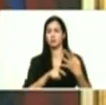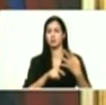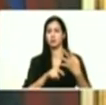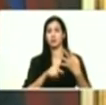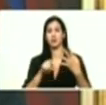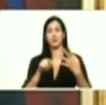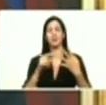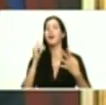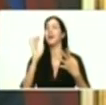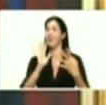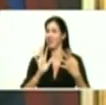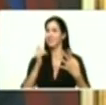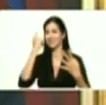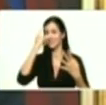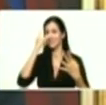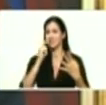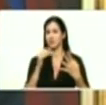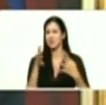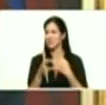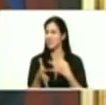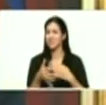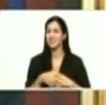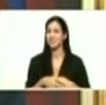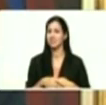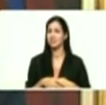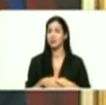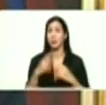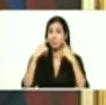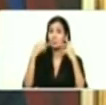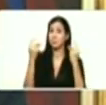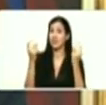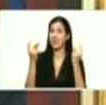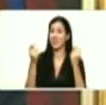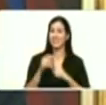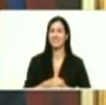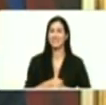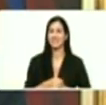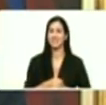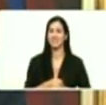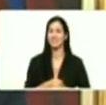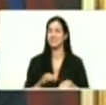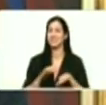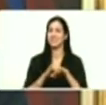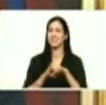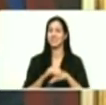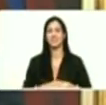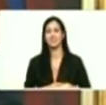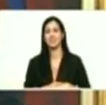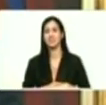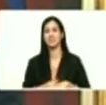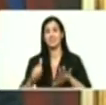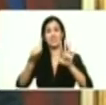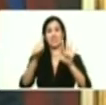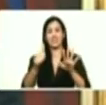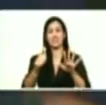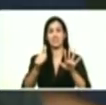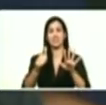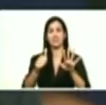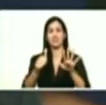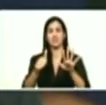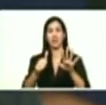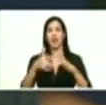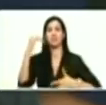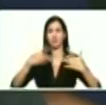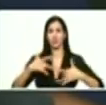ajá eric está pila vale de estas seis acciones